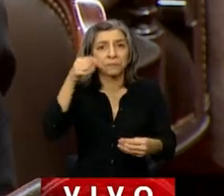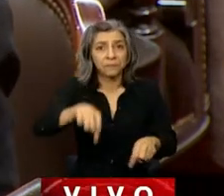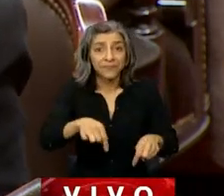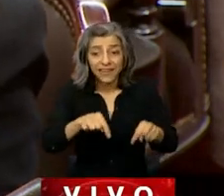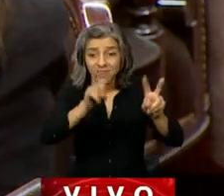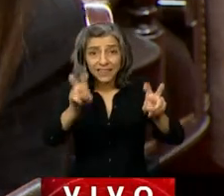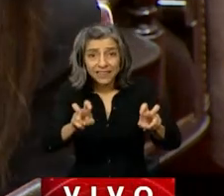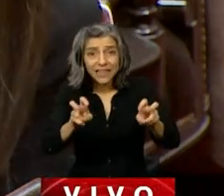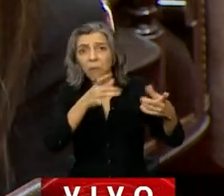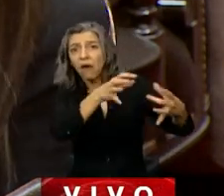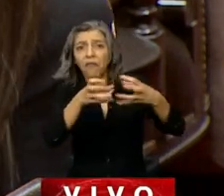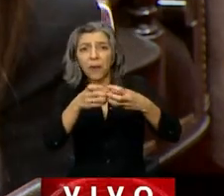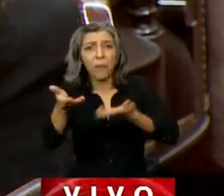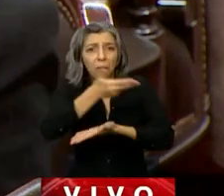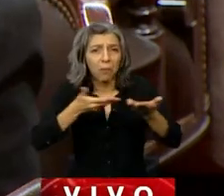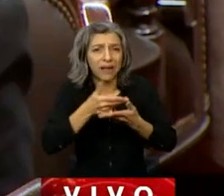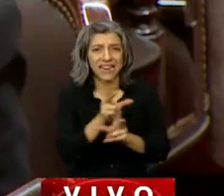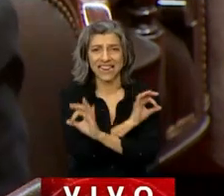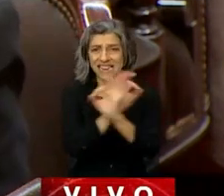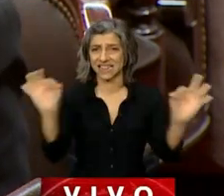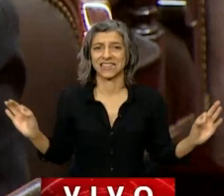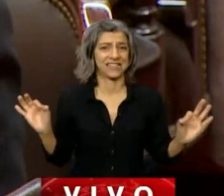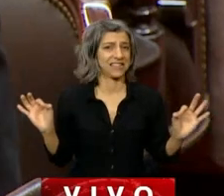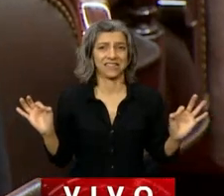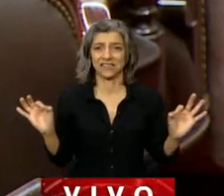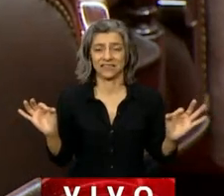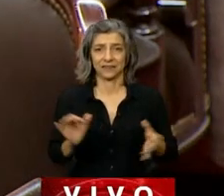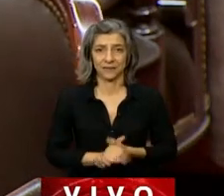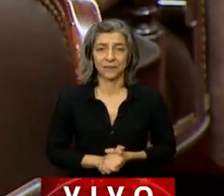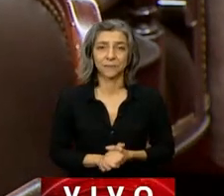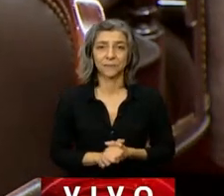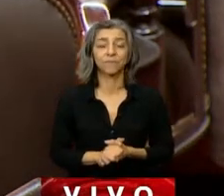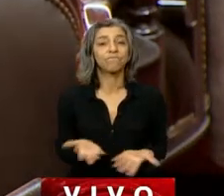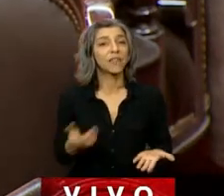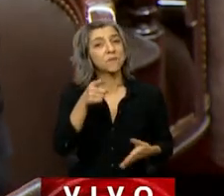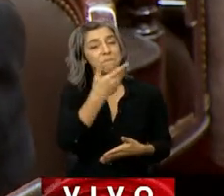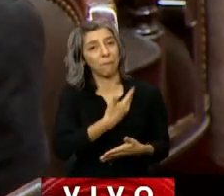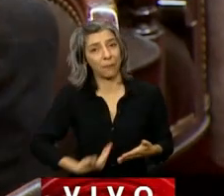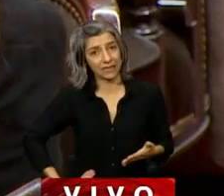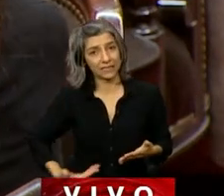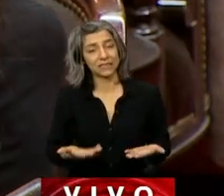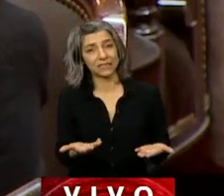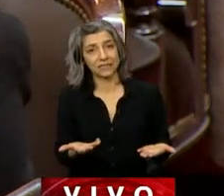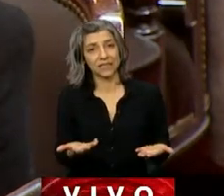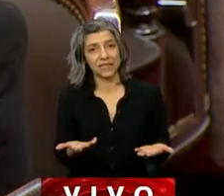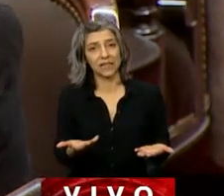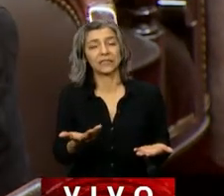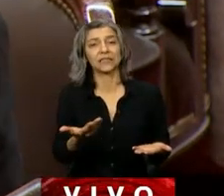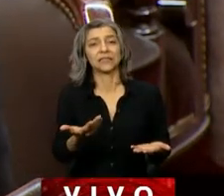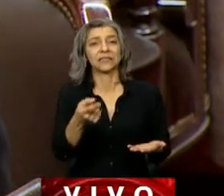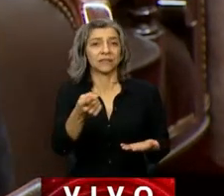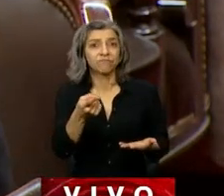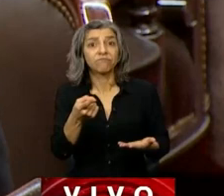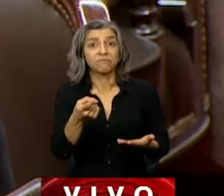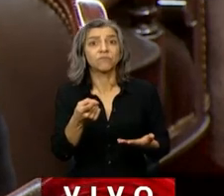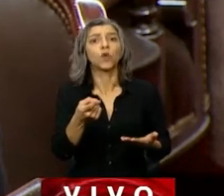deliberación, participación ni debate en el tratamiento de este proyecto. Y usted, señor presidente, autorizó